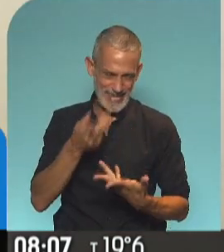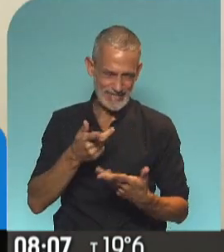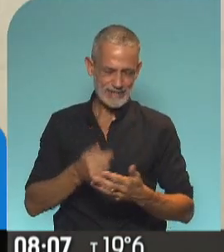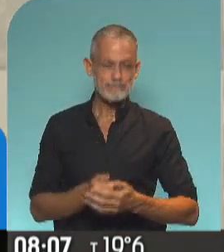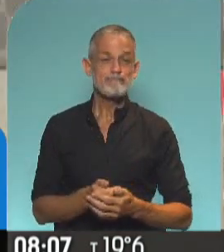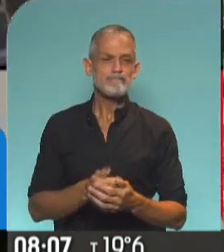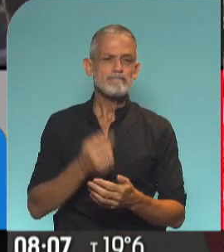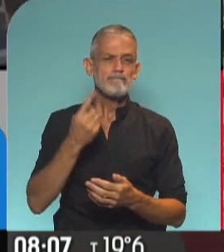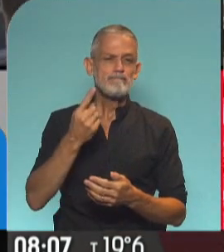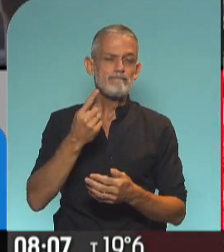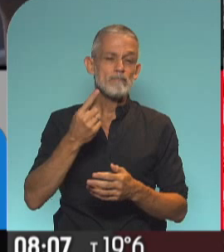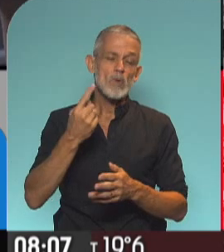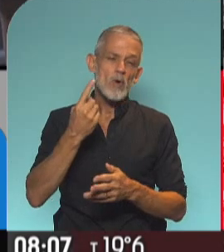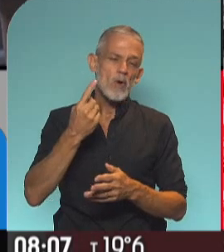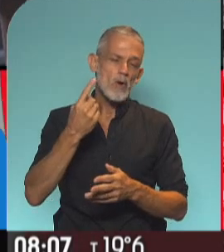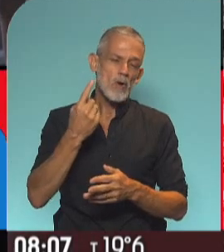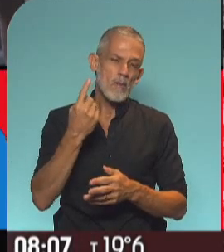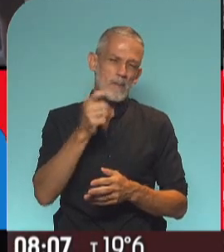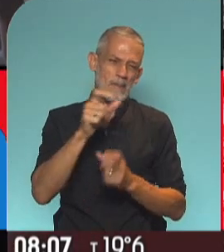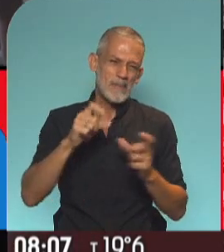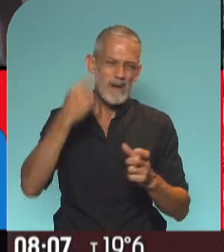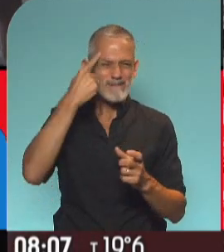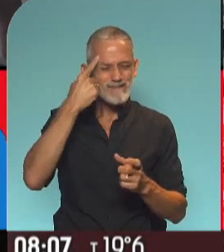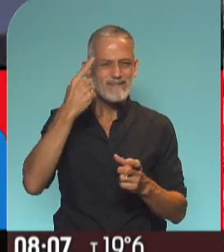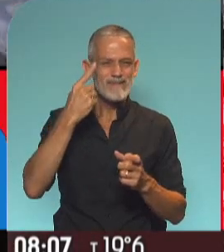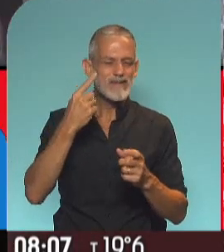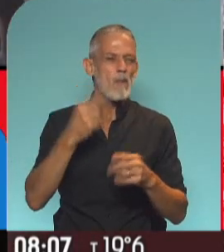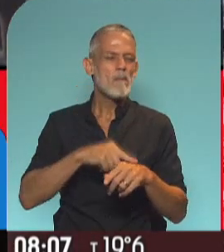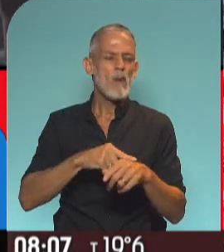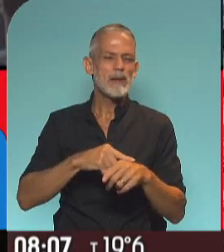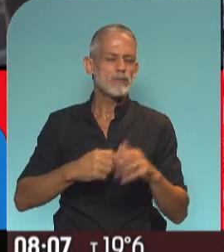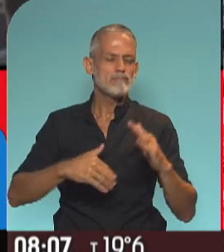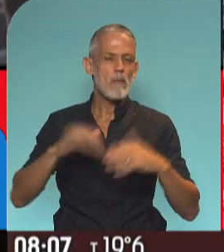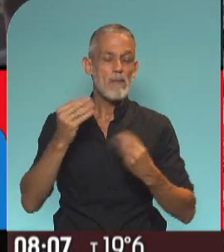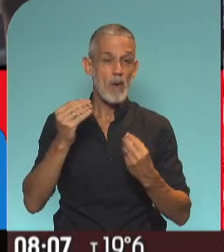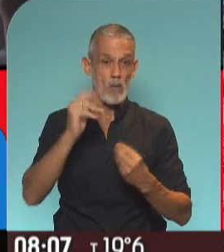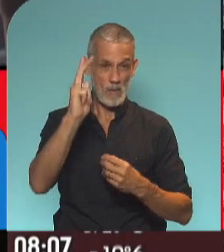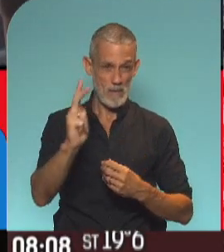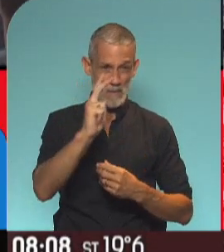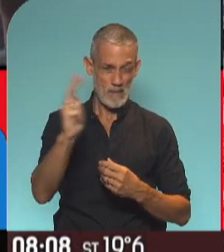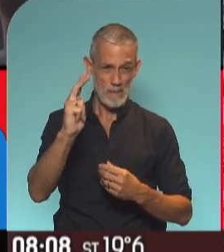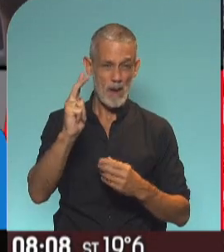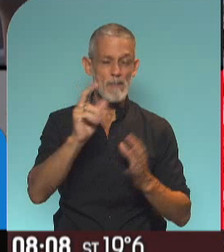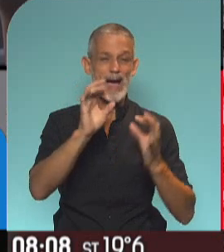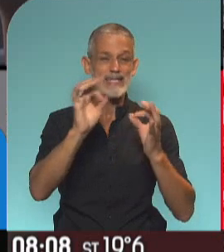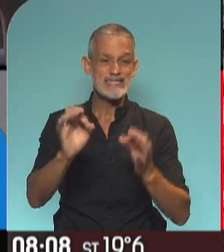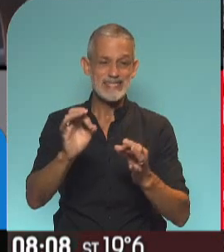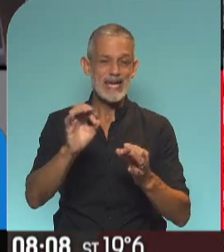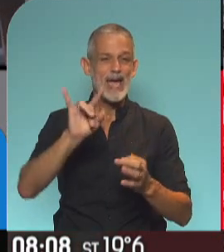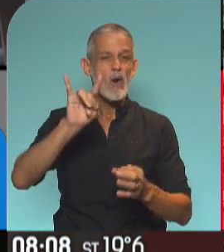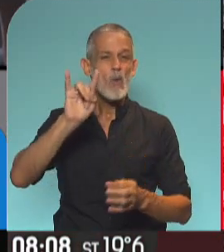de los que se espera sea el momento cumbre de este viaje está relacionado con la llegada de Bergoglio, del Papa Francisco, a